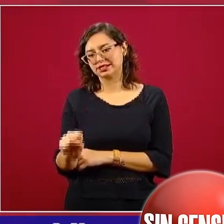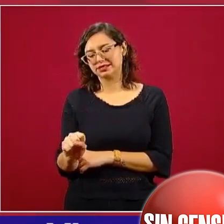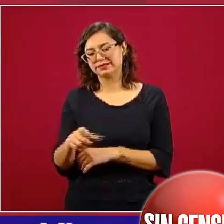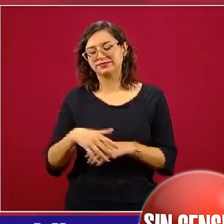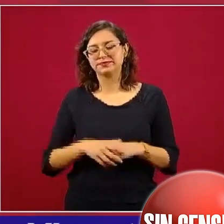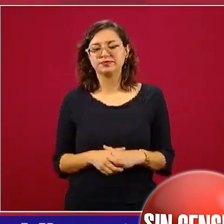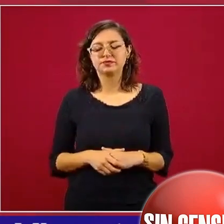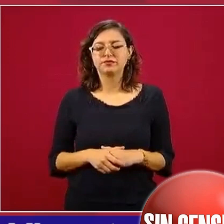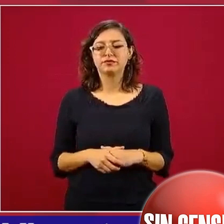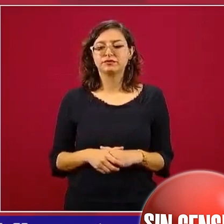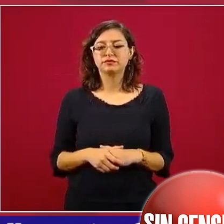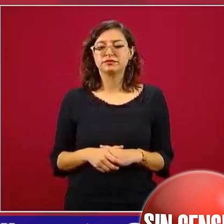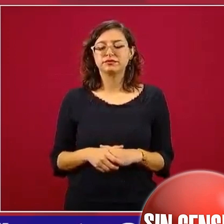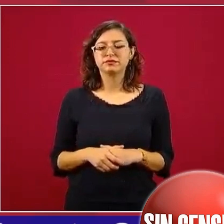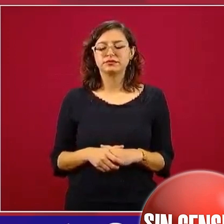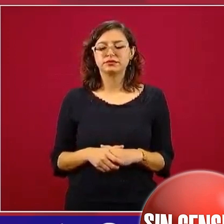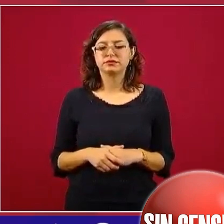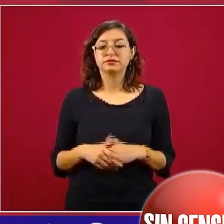Otro